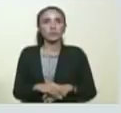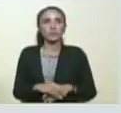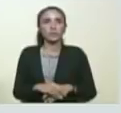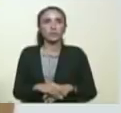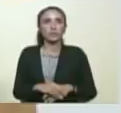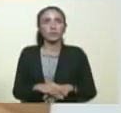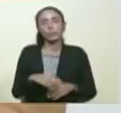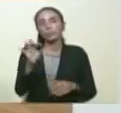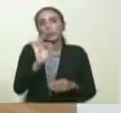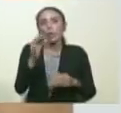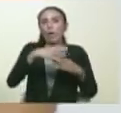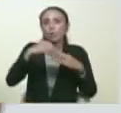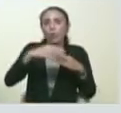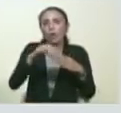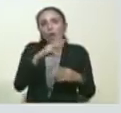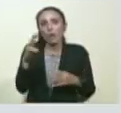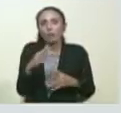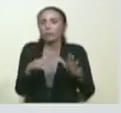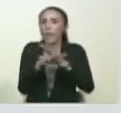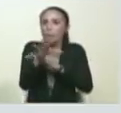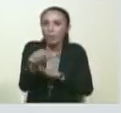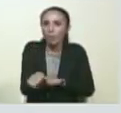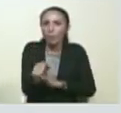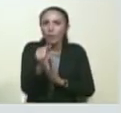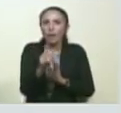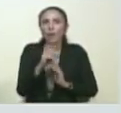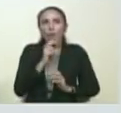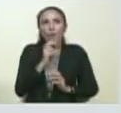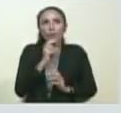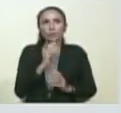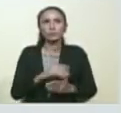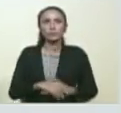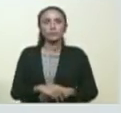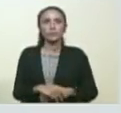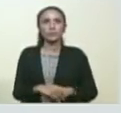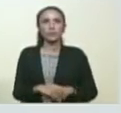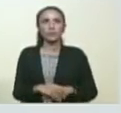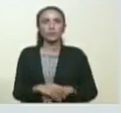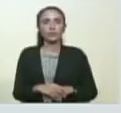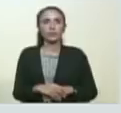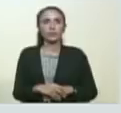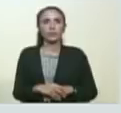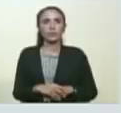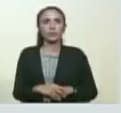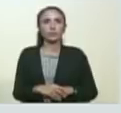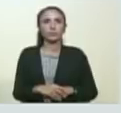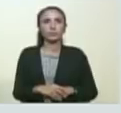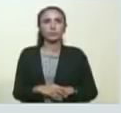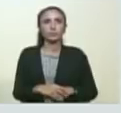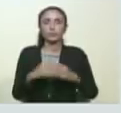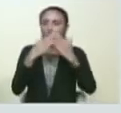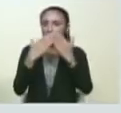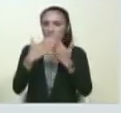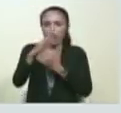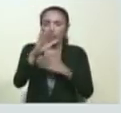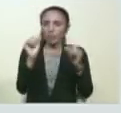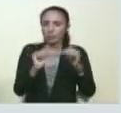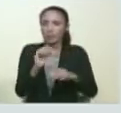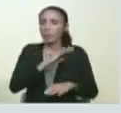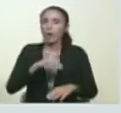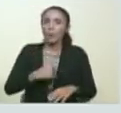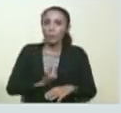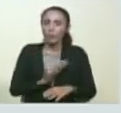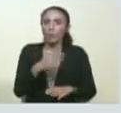divisas convertibles, en su oro. Oro es oro, compadre. Para siempre y por siempre. El oro es